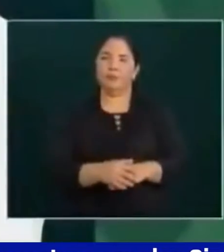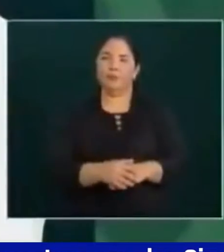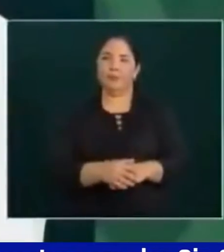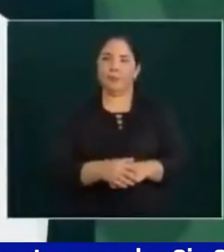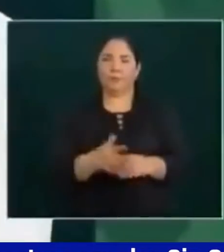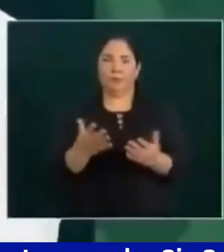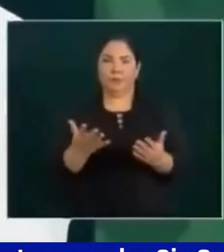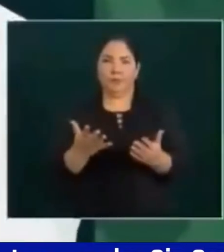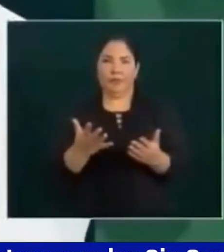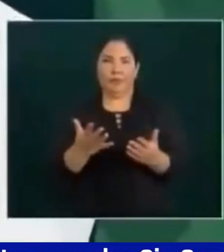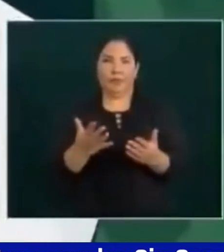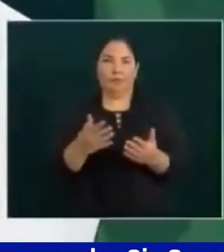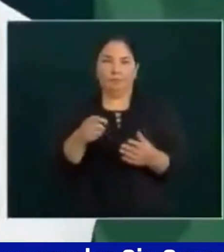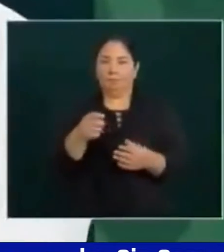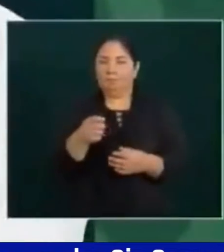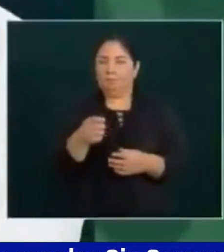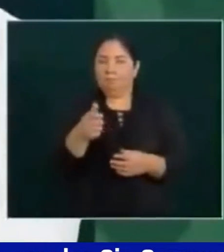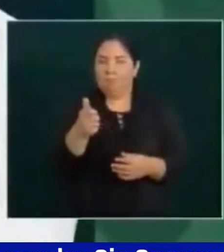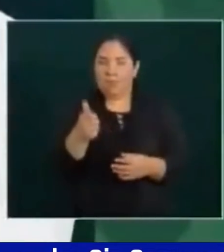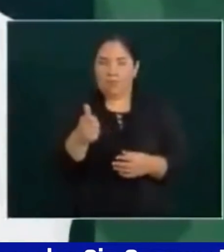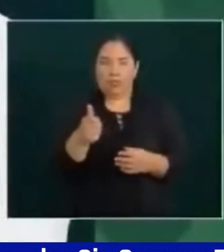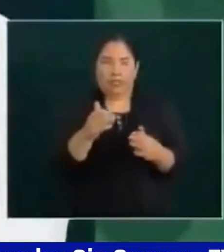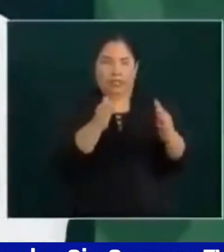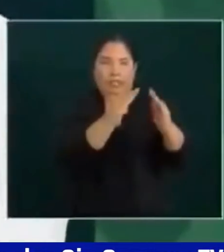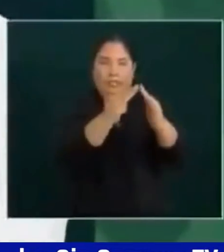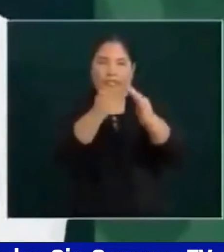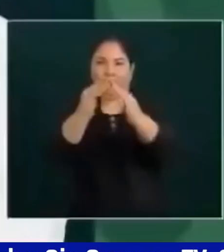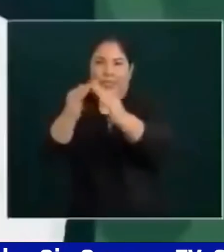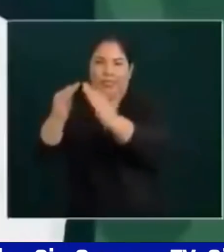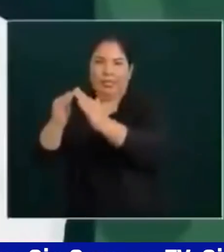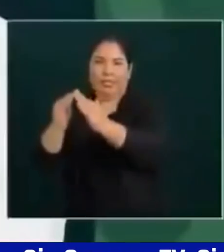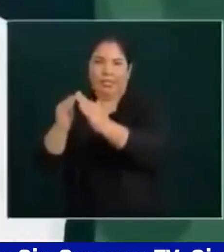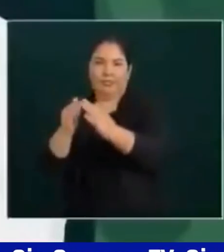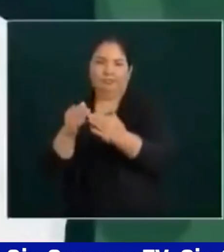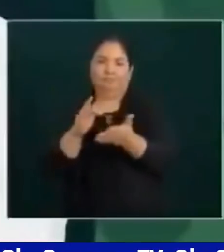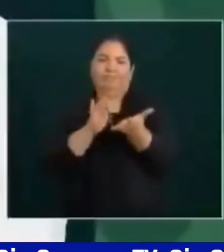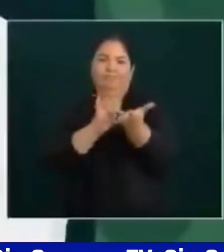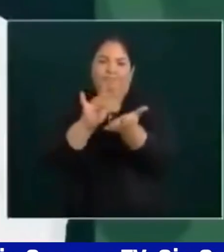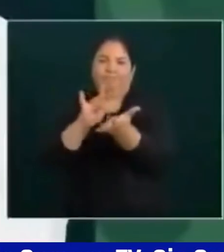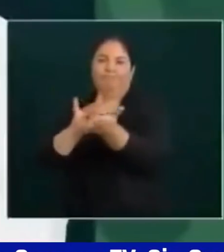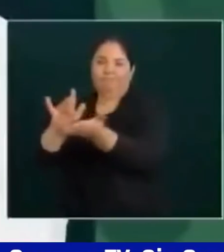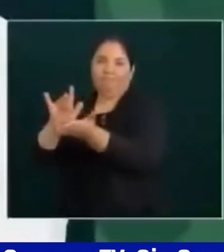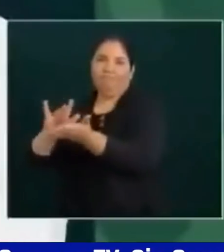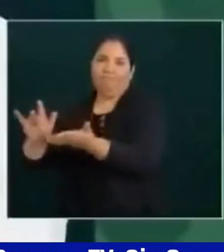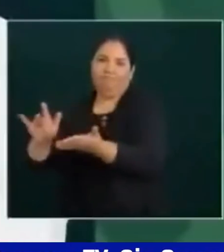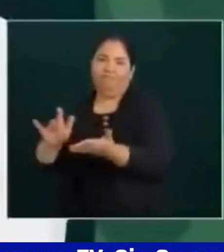Es decir, casi en todos los hogares llega un apoyo.